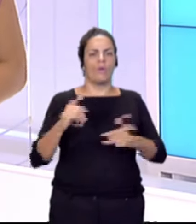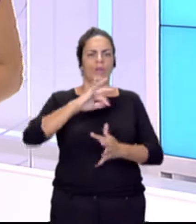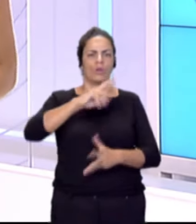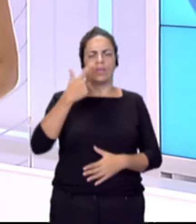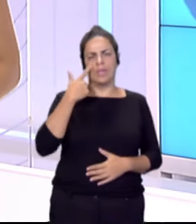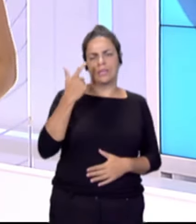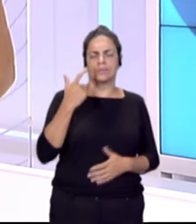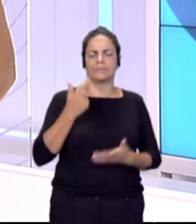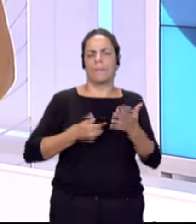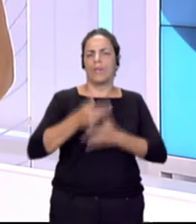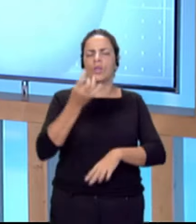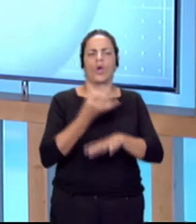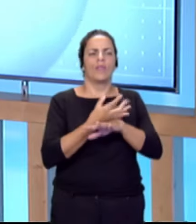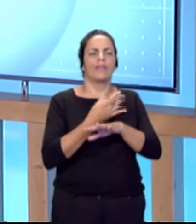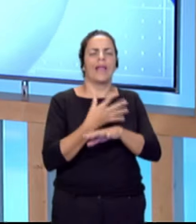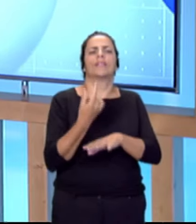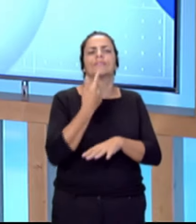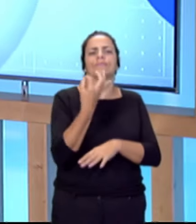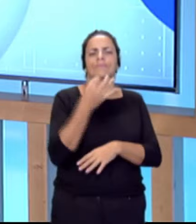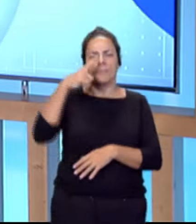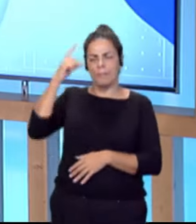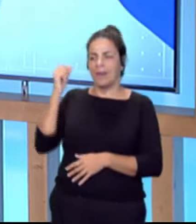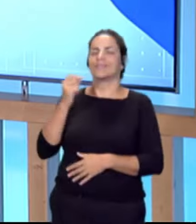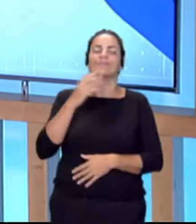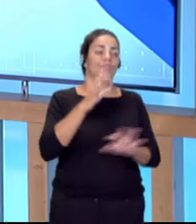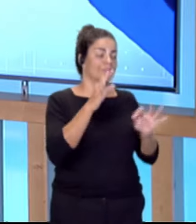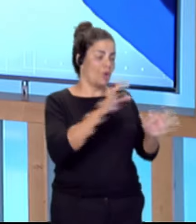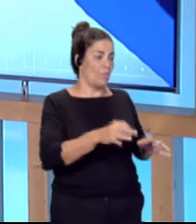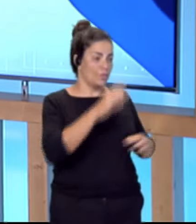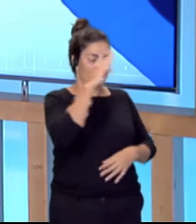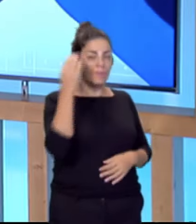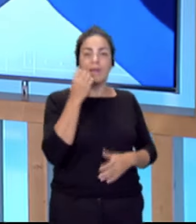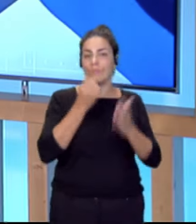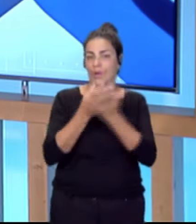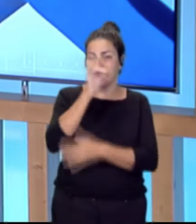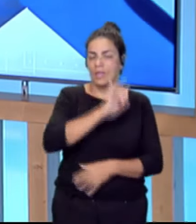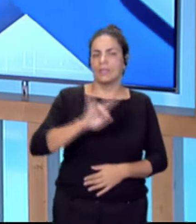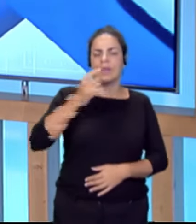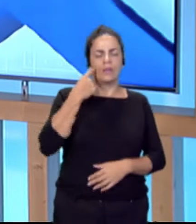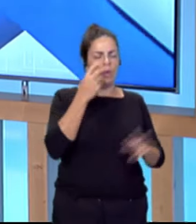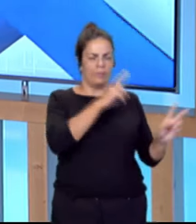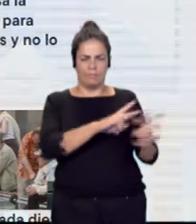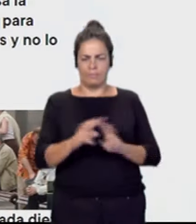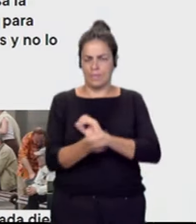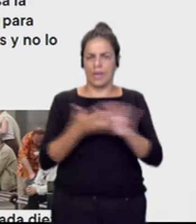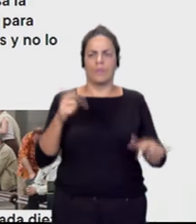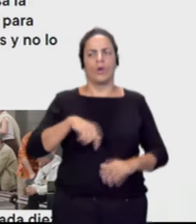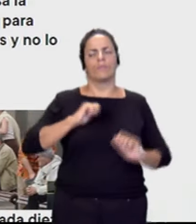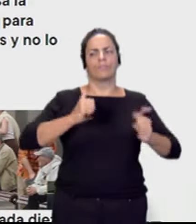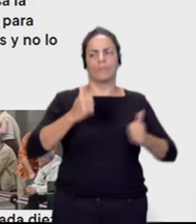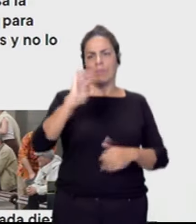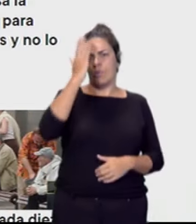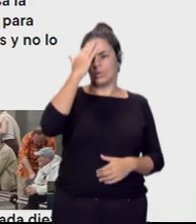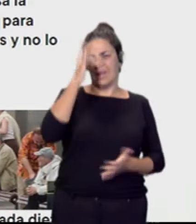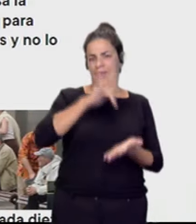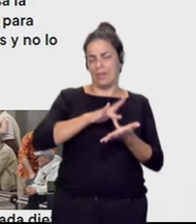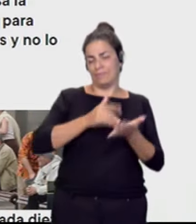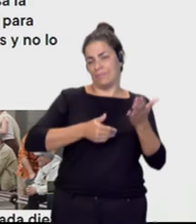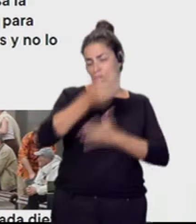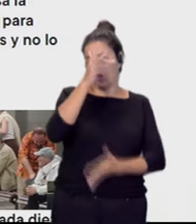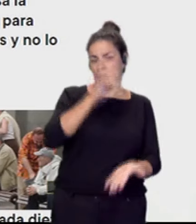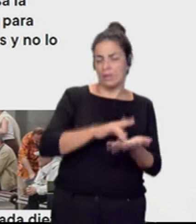los digitales Marta Modino. Hacemos como siempre, Pilar. Buenos días, Canarias. Un rápido repaso. Vamos a arrancar hoy con la portada del día. A vueltas con la